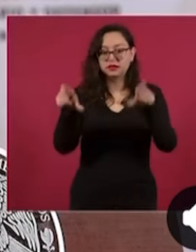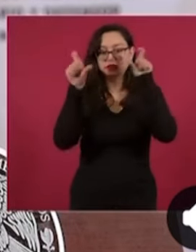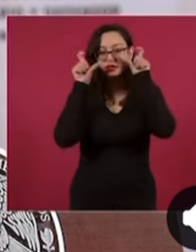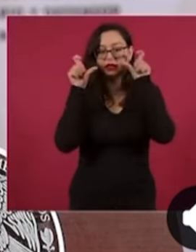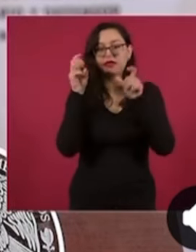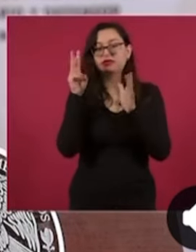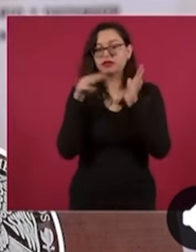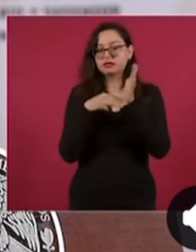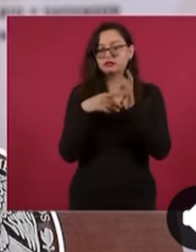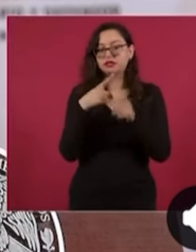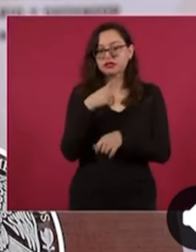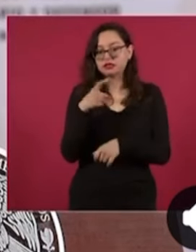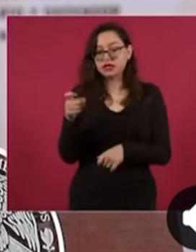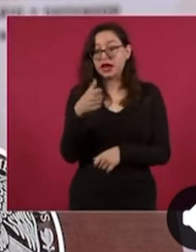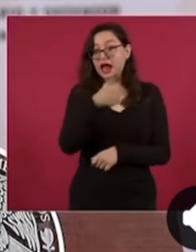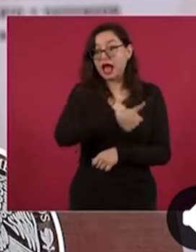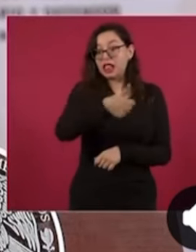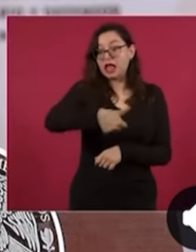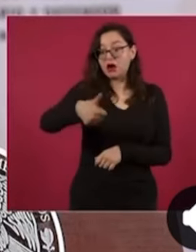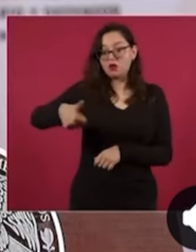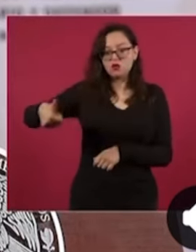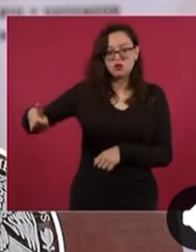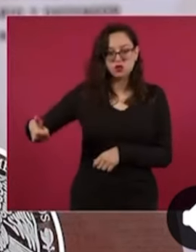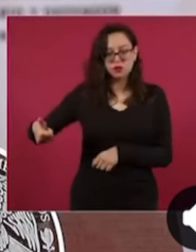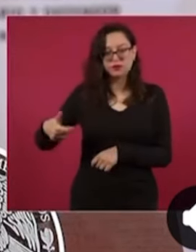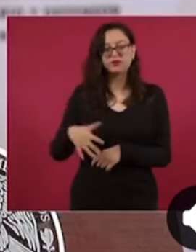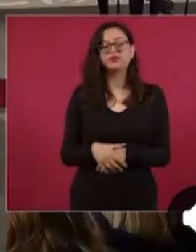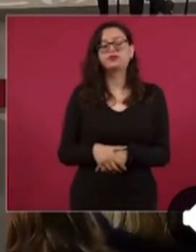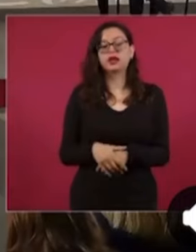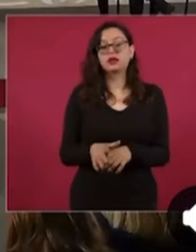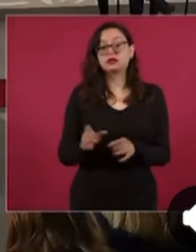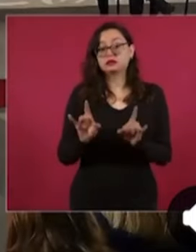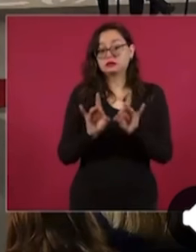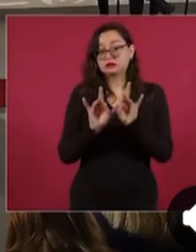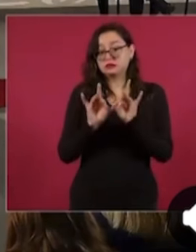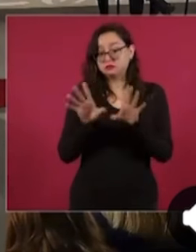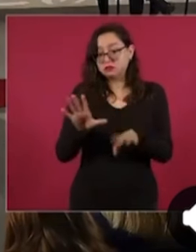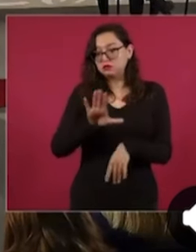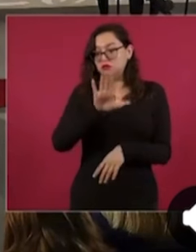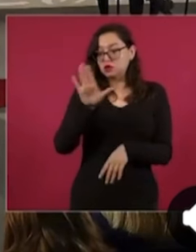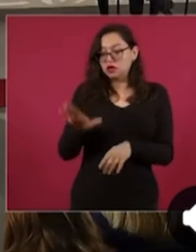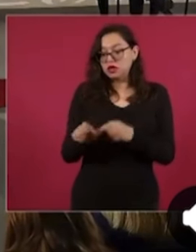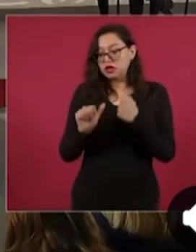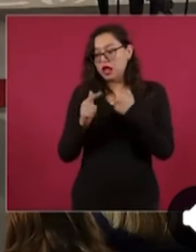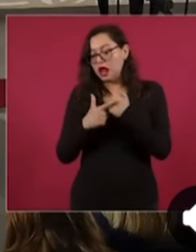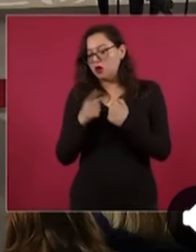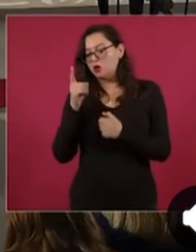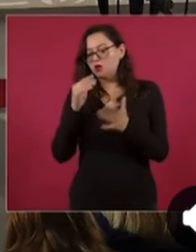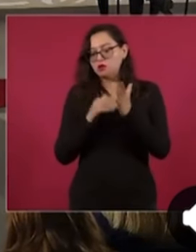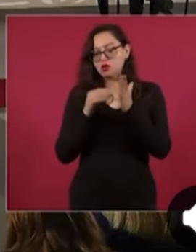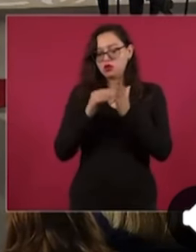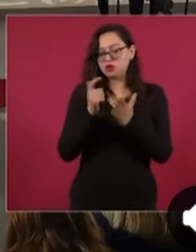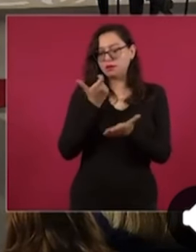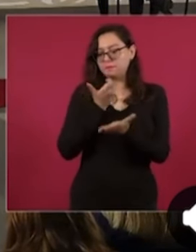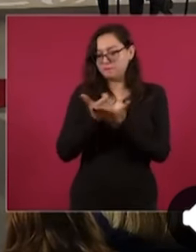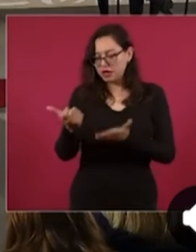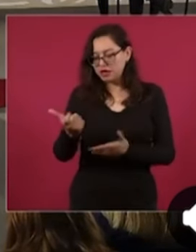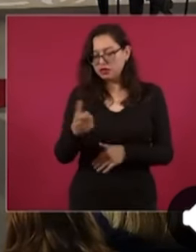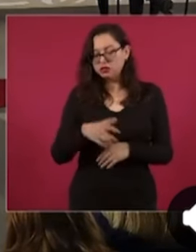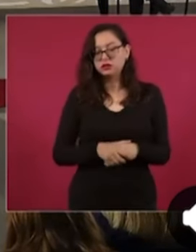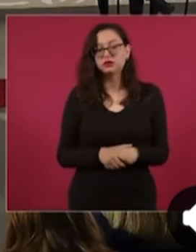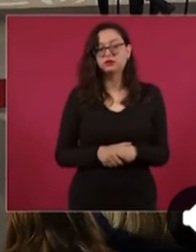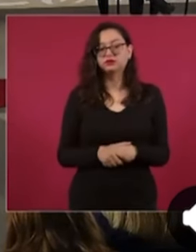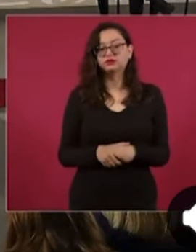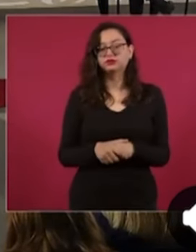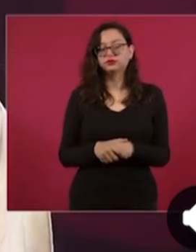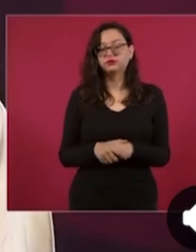3,100 pesos anuales por cada uno, pago de defunción por más de 1,000,000 de pesos, ayuda de gastos